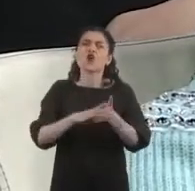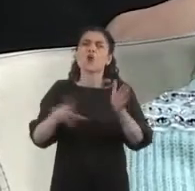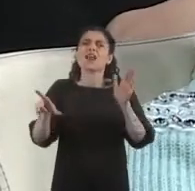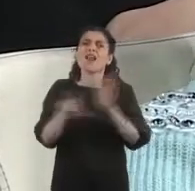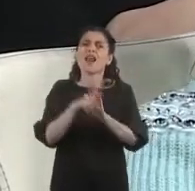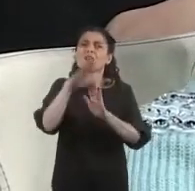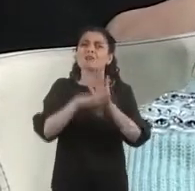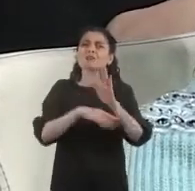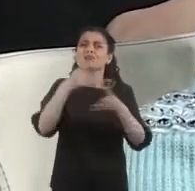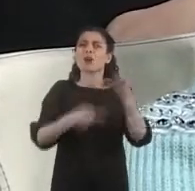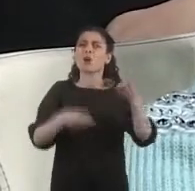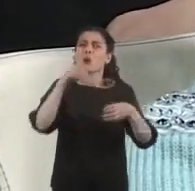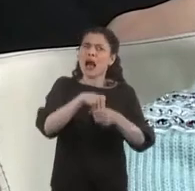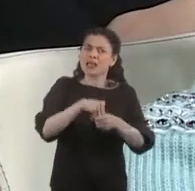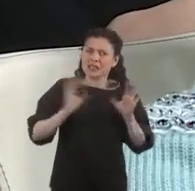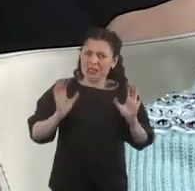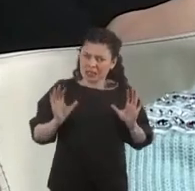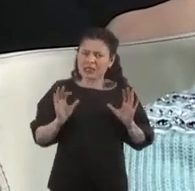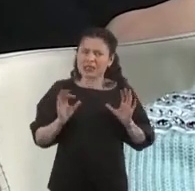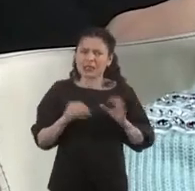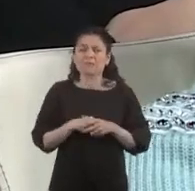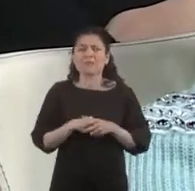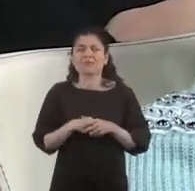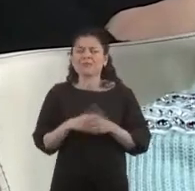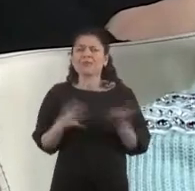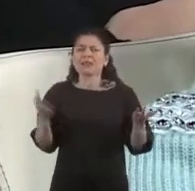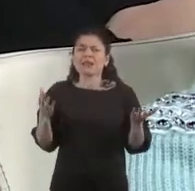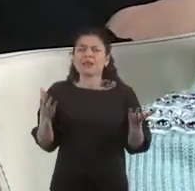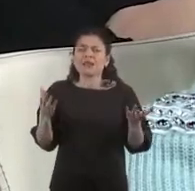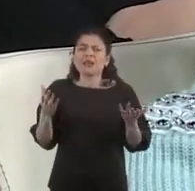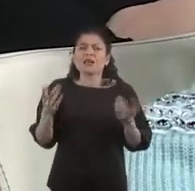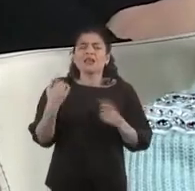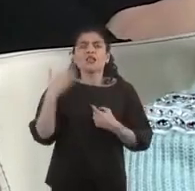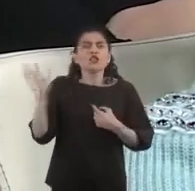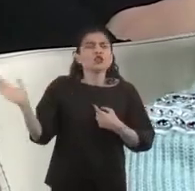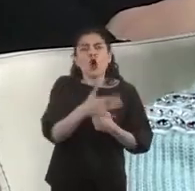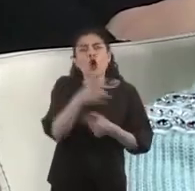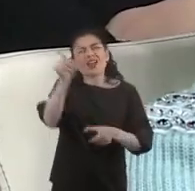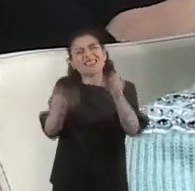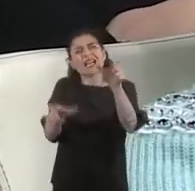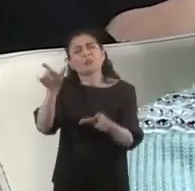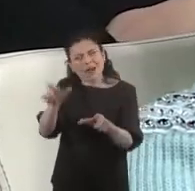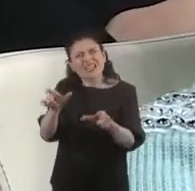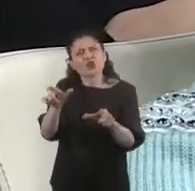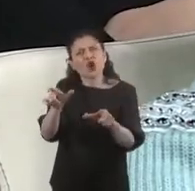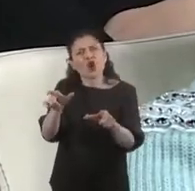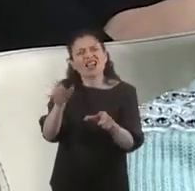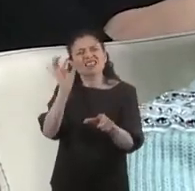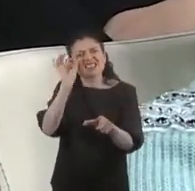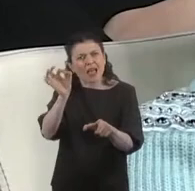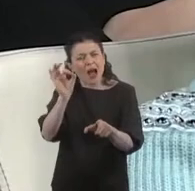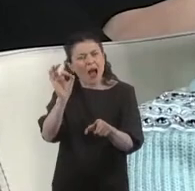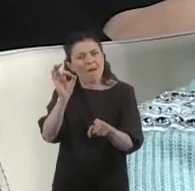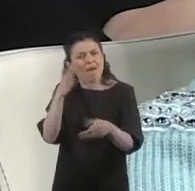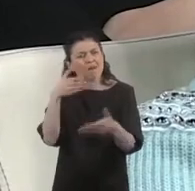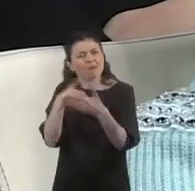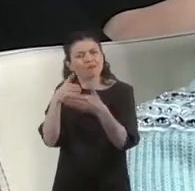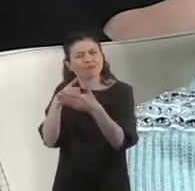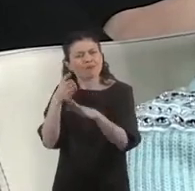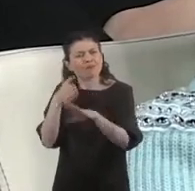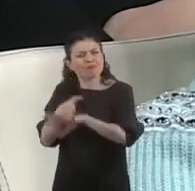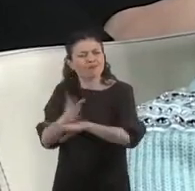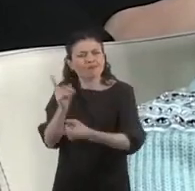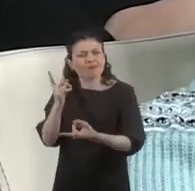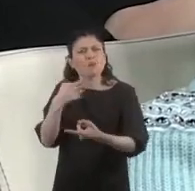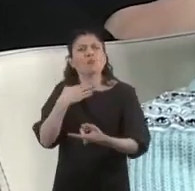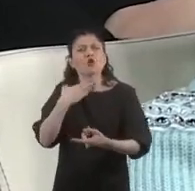bases. Puntualmente, teniendo en cuenta que quizás no todo el ciudadano tiene acceso a este momento acá en la